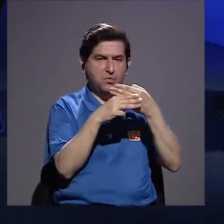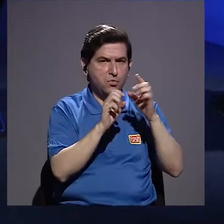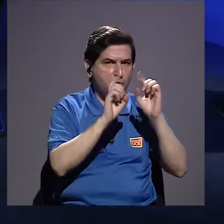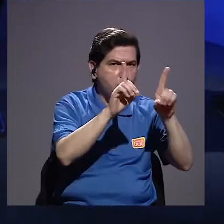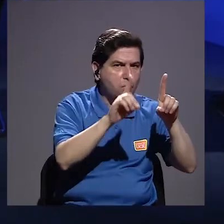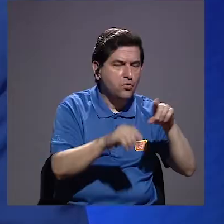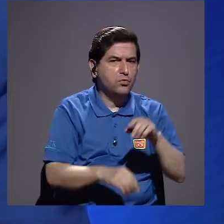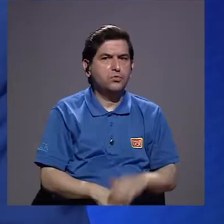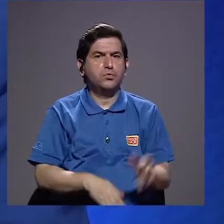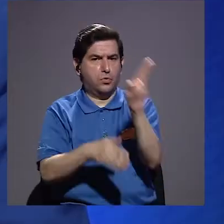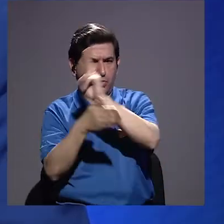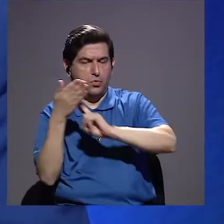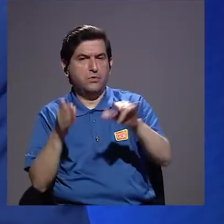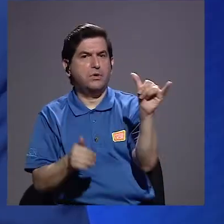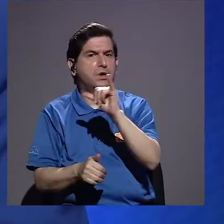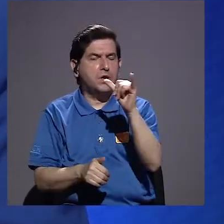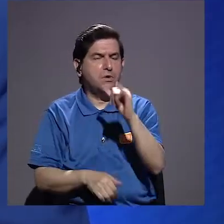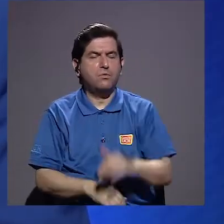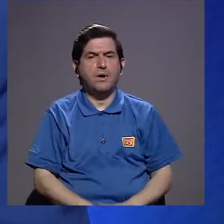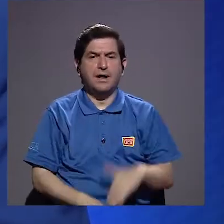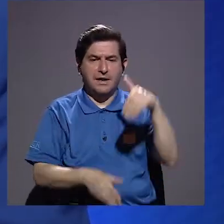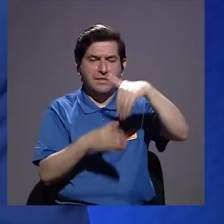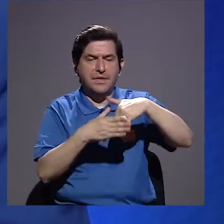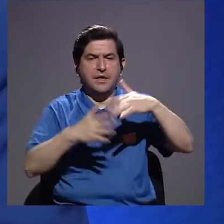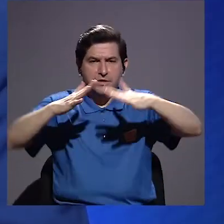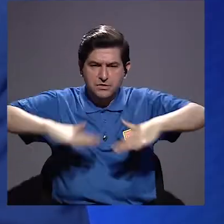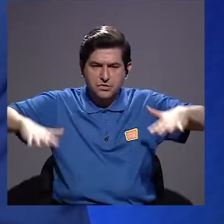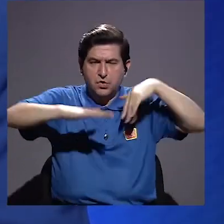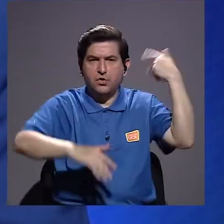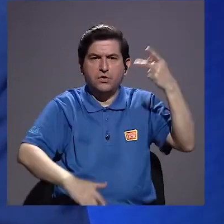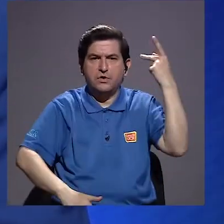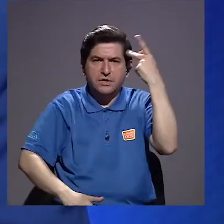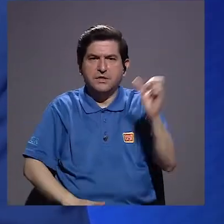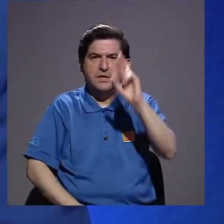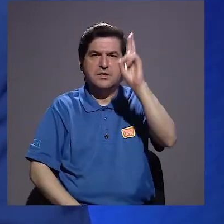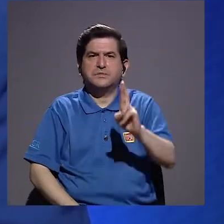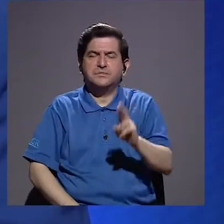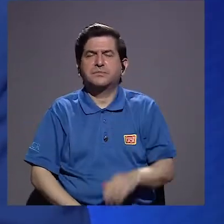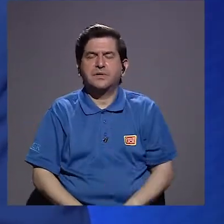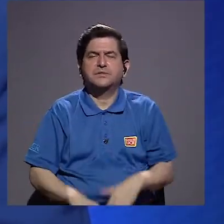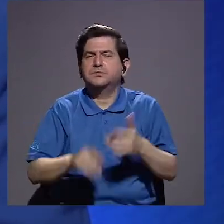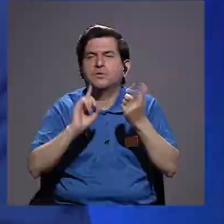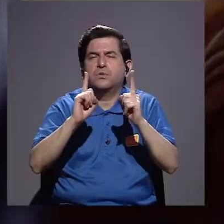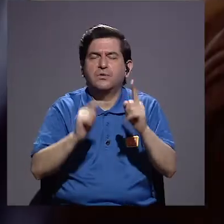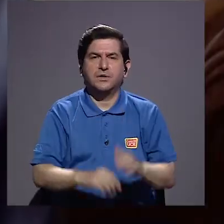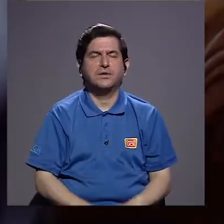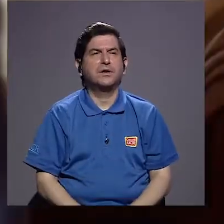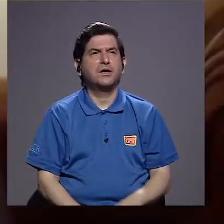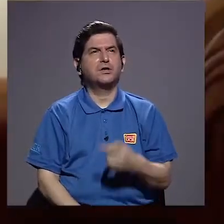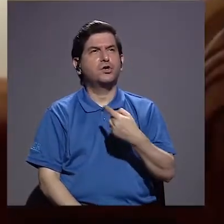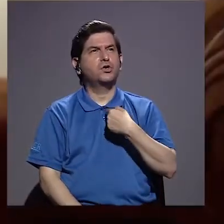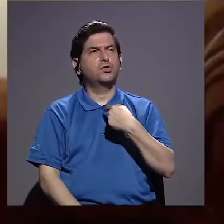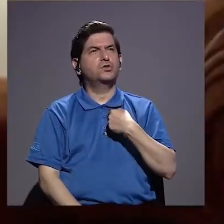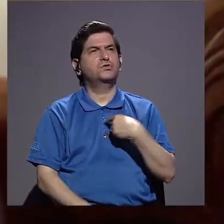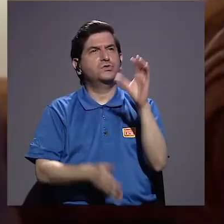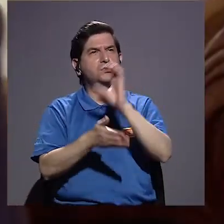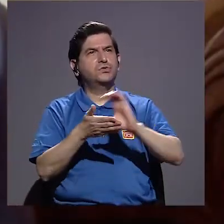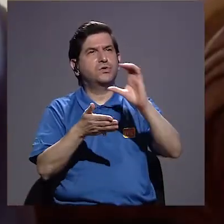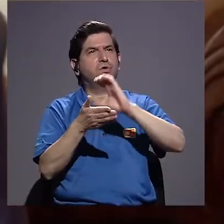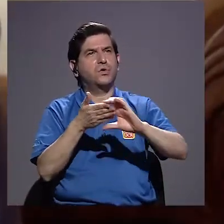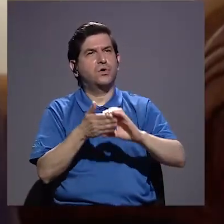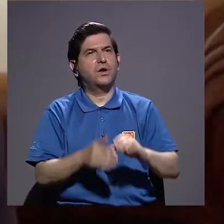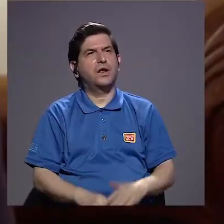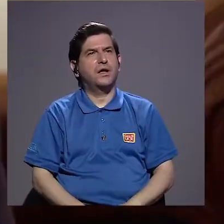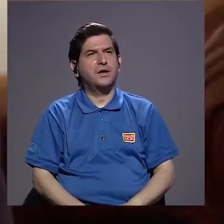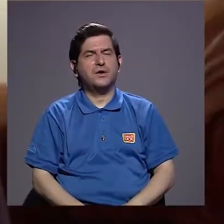de la educación y la academia, sino también en el mundo político costarricense? Pues ahora, yo llegué al Colegio Superior